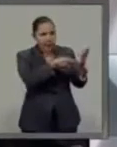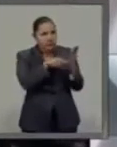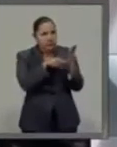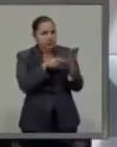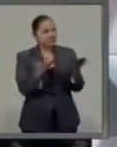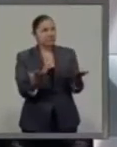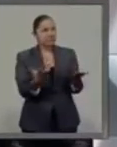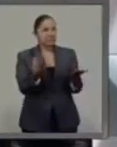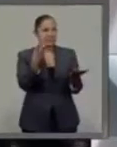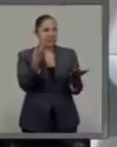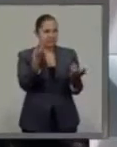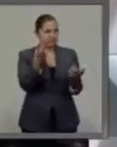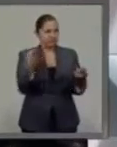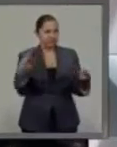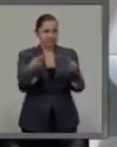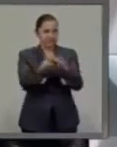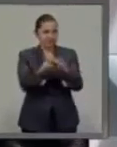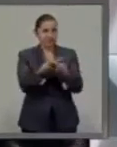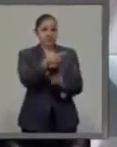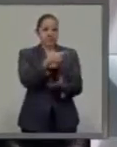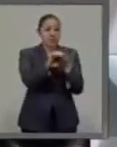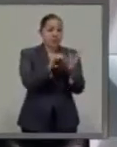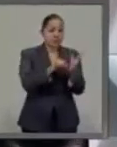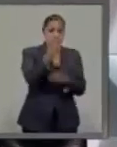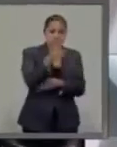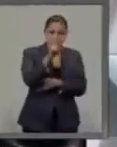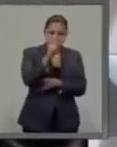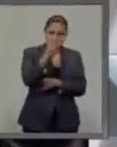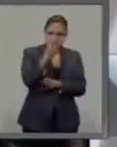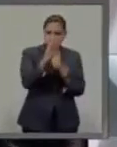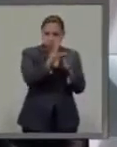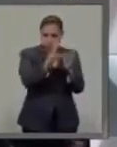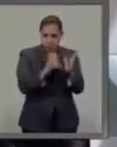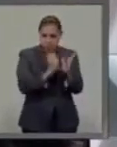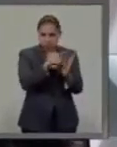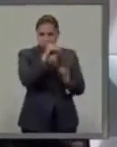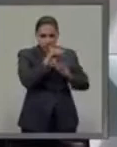se estableció en el artículo 123 constitucional en